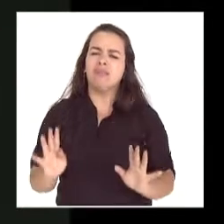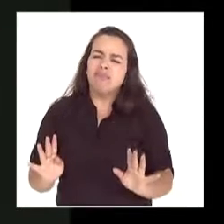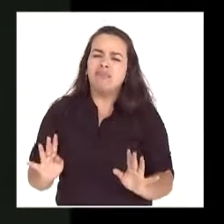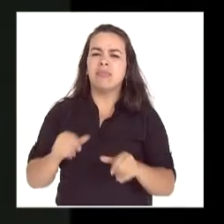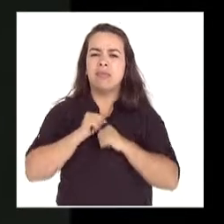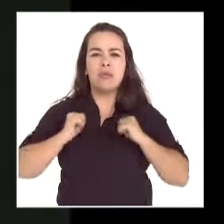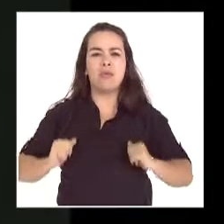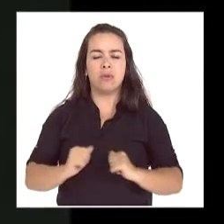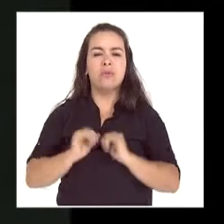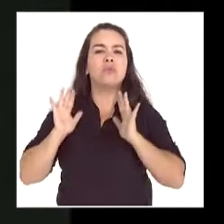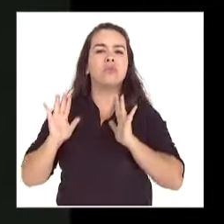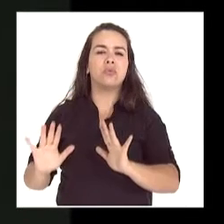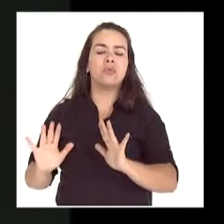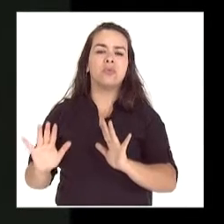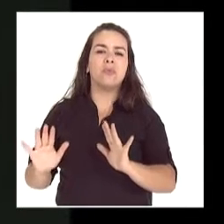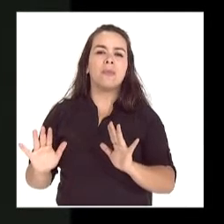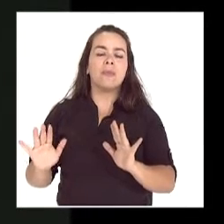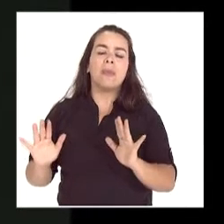coronaria